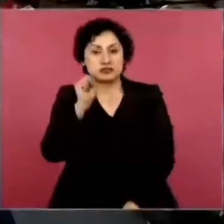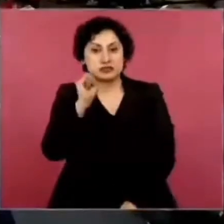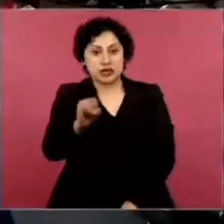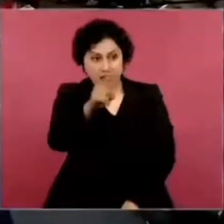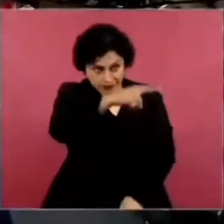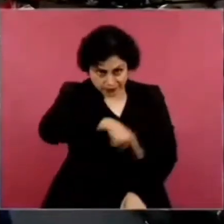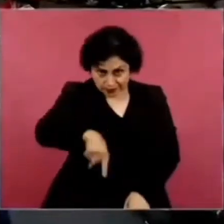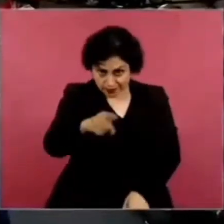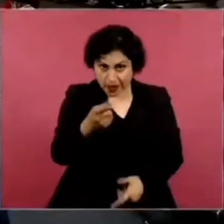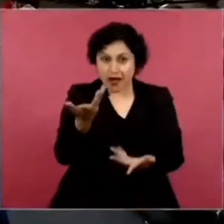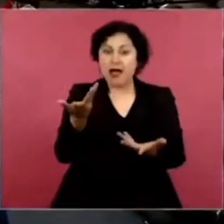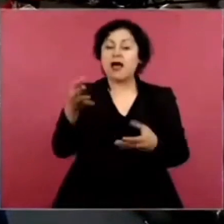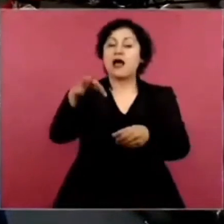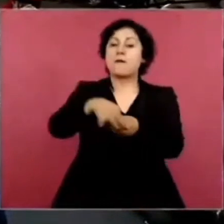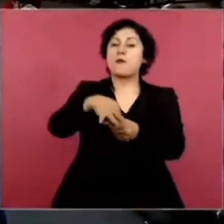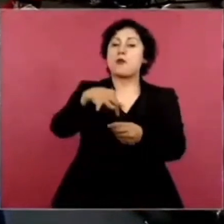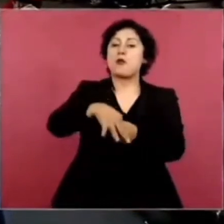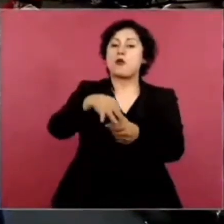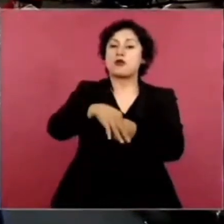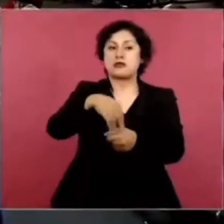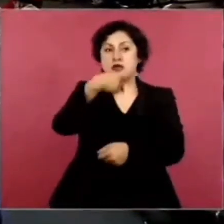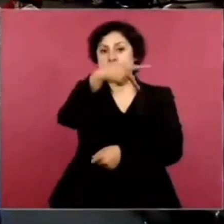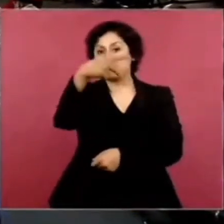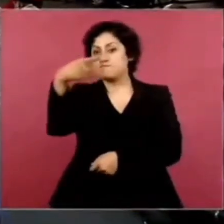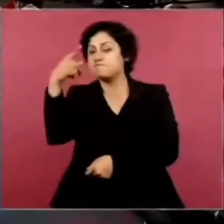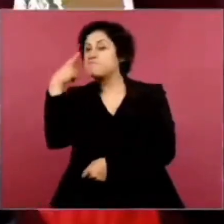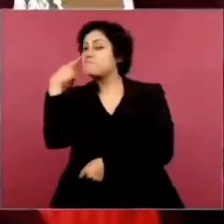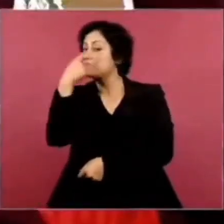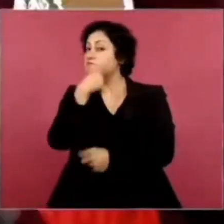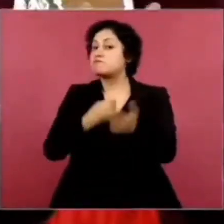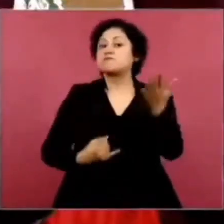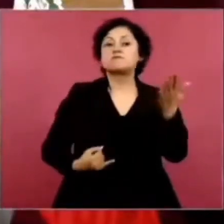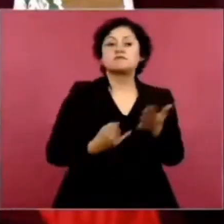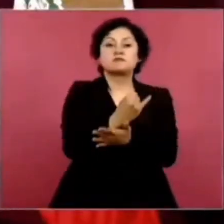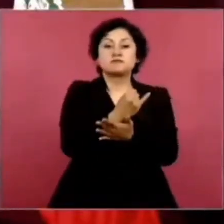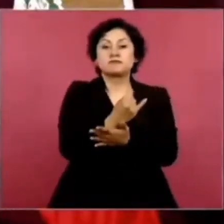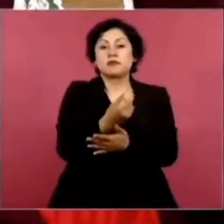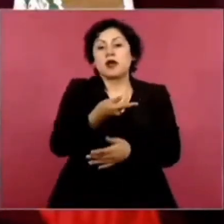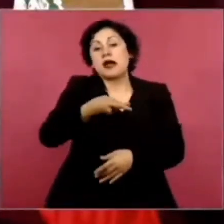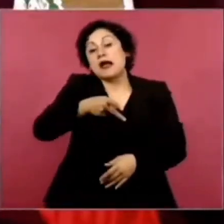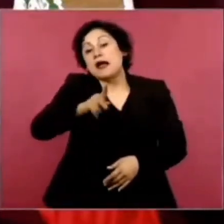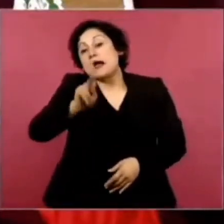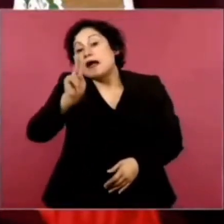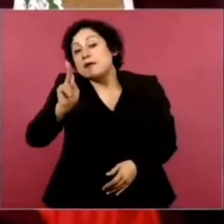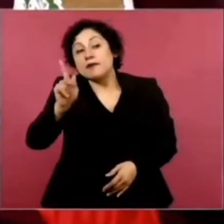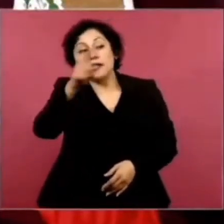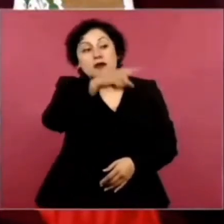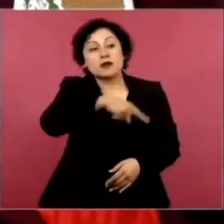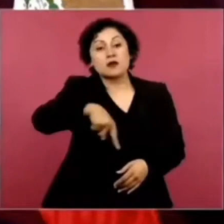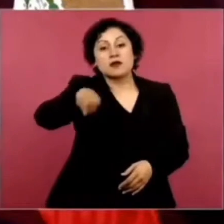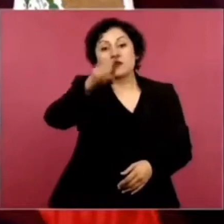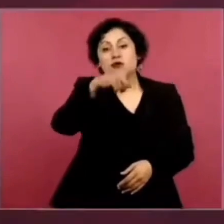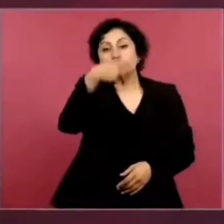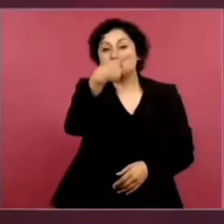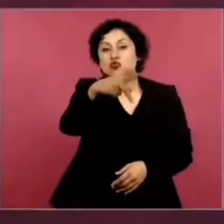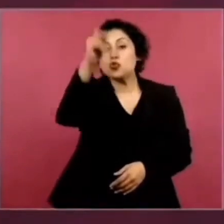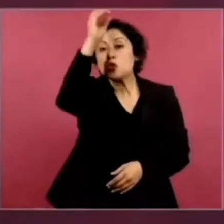También el pueblo es libre y si dice no, no nos gusta,